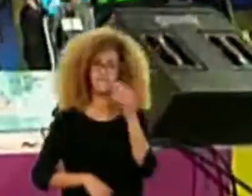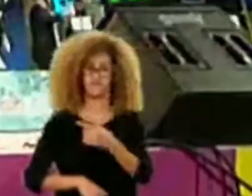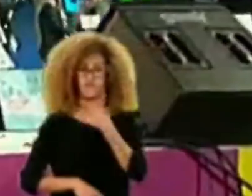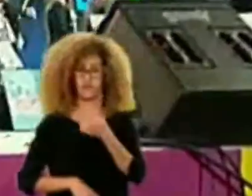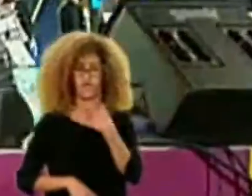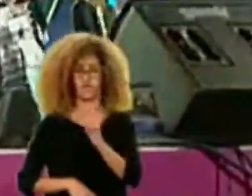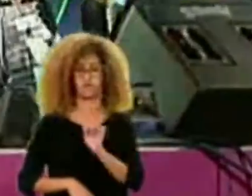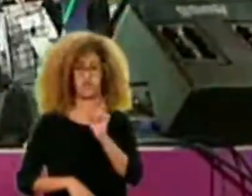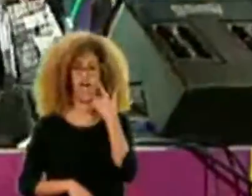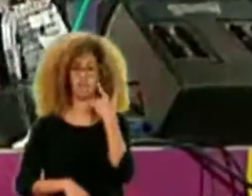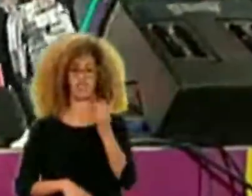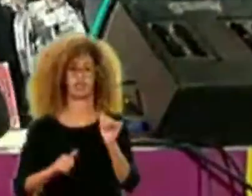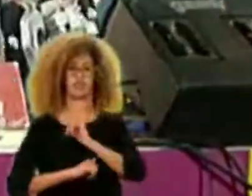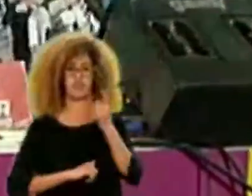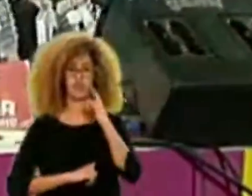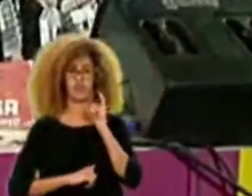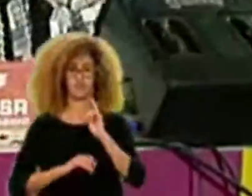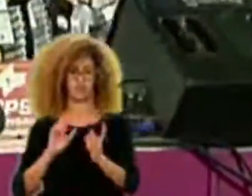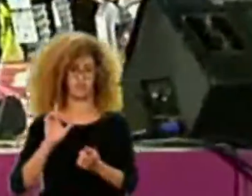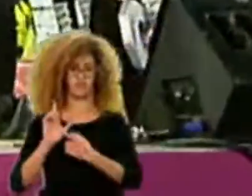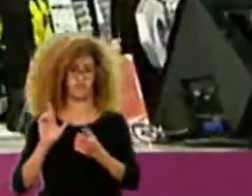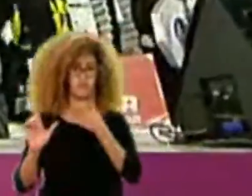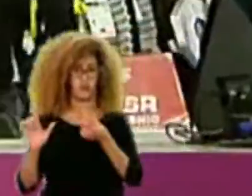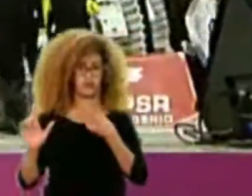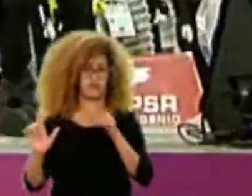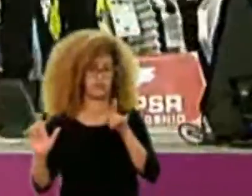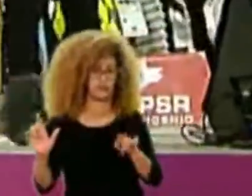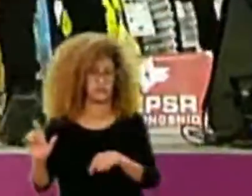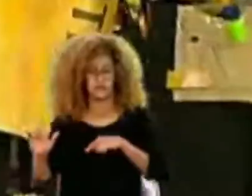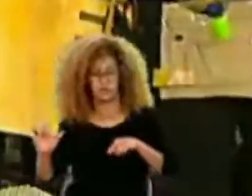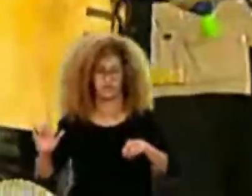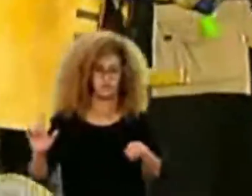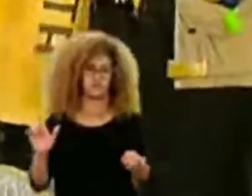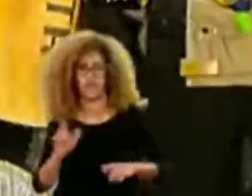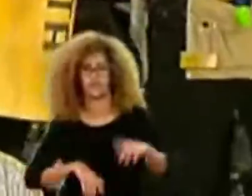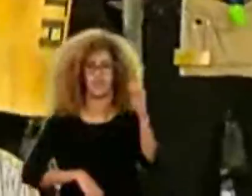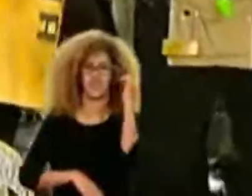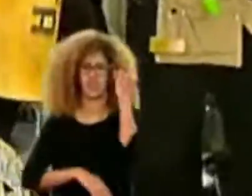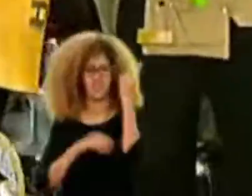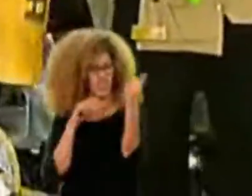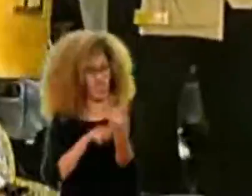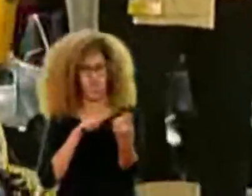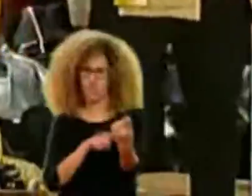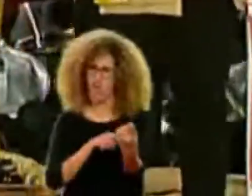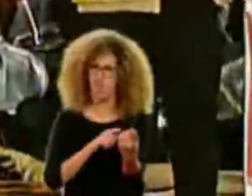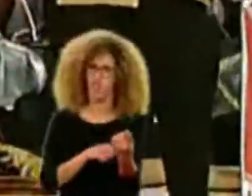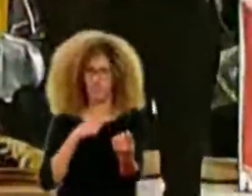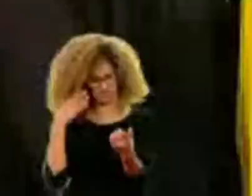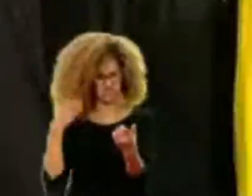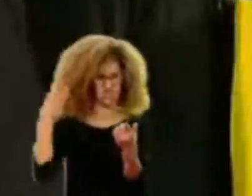gusta a foto de una desgracia. Usa el móvil con